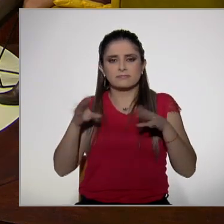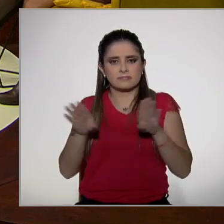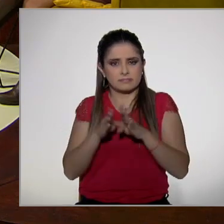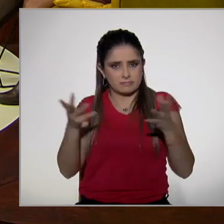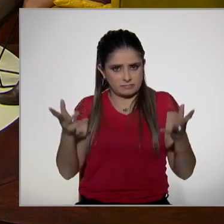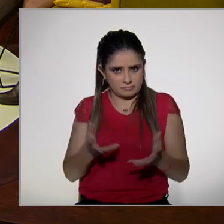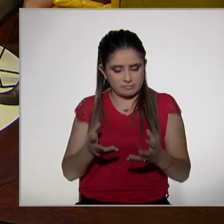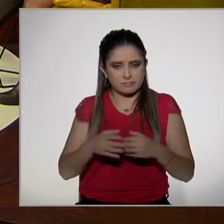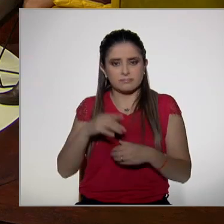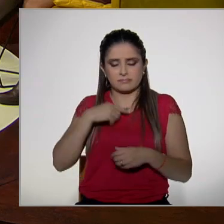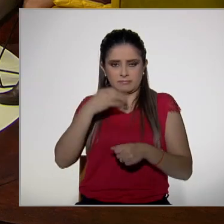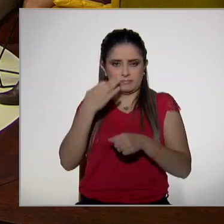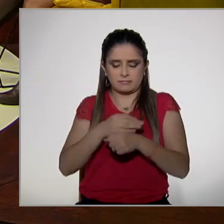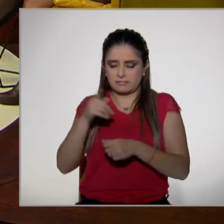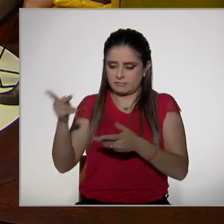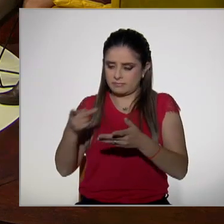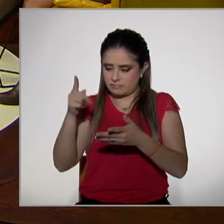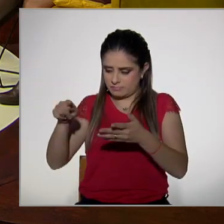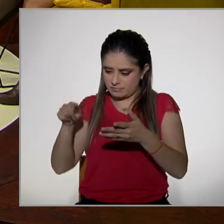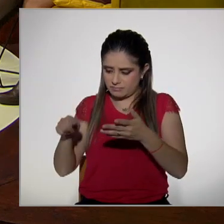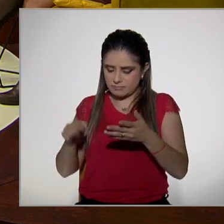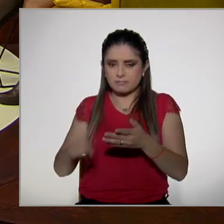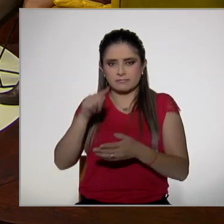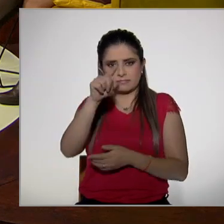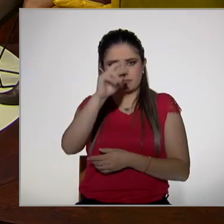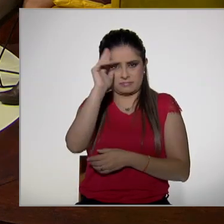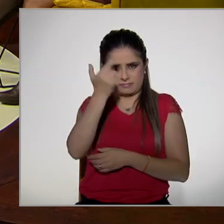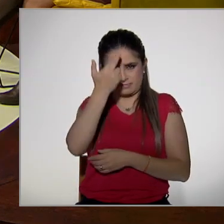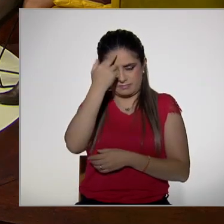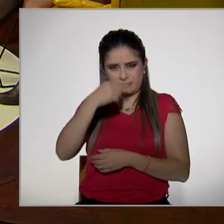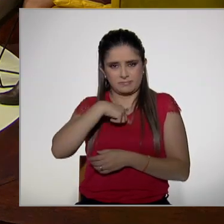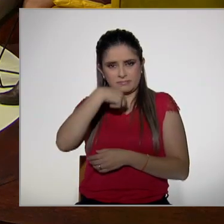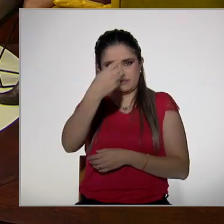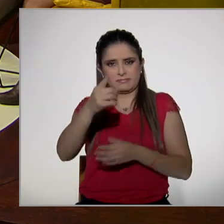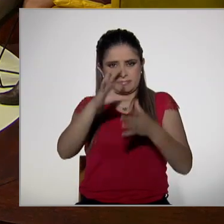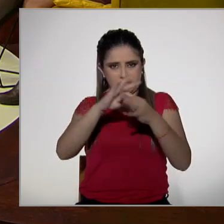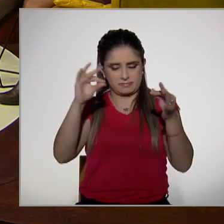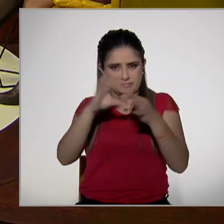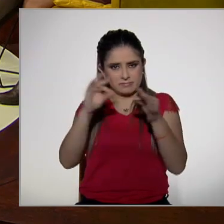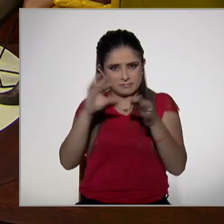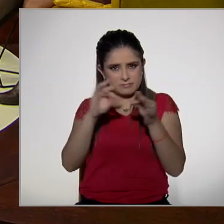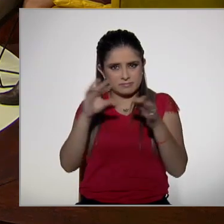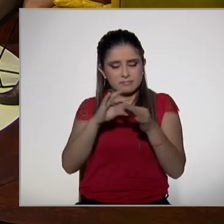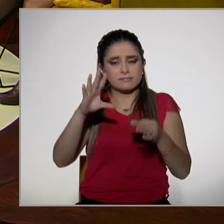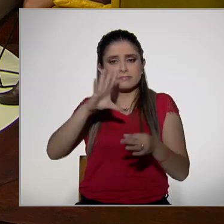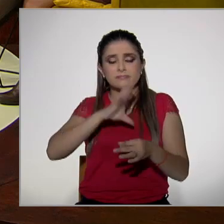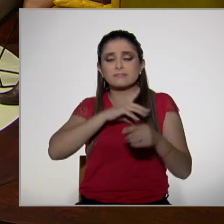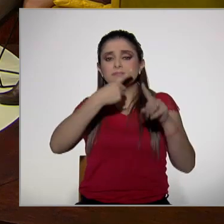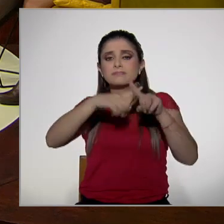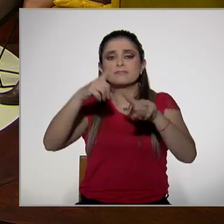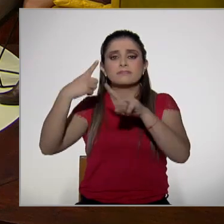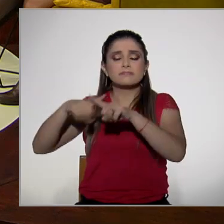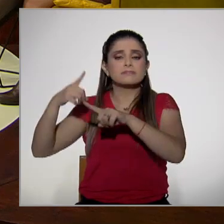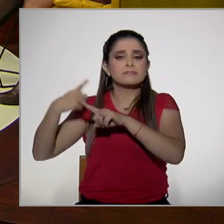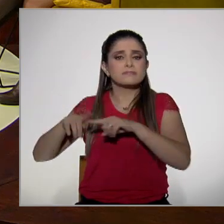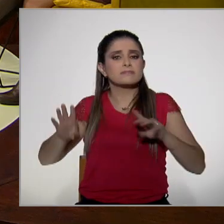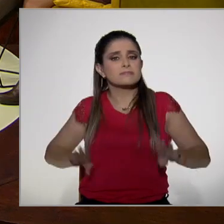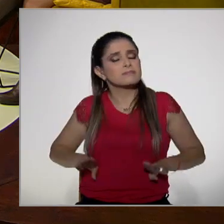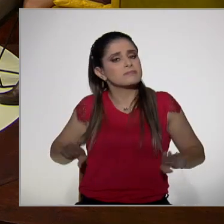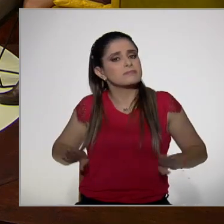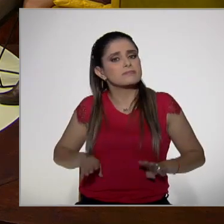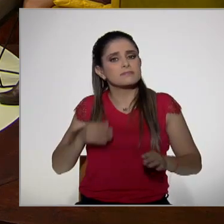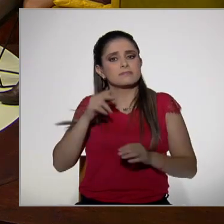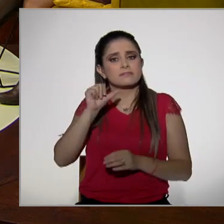estoy leyendo todas sus preguntas acuérdense lo que hemos practicado todo lo que va del programa hay diferentes tipos de anemia y no